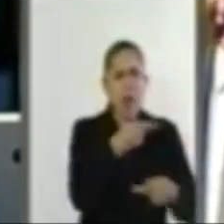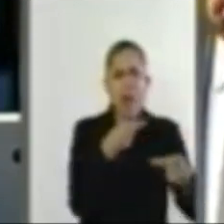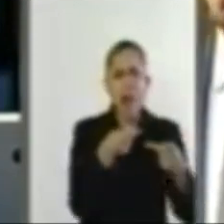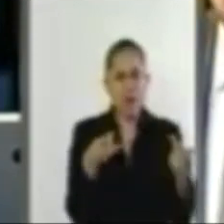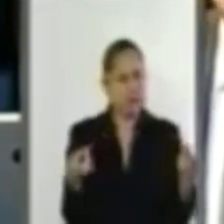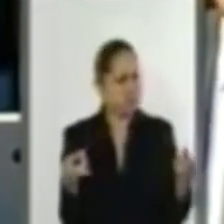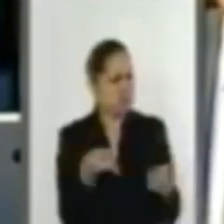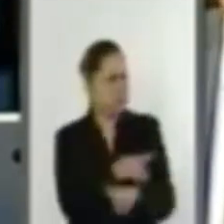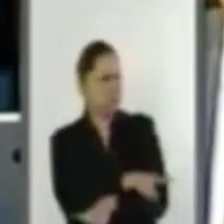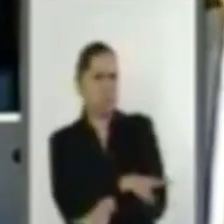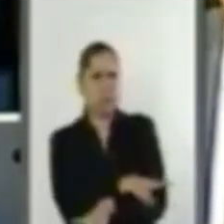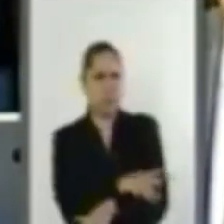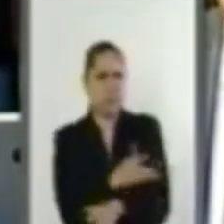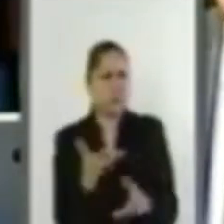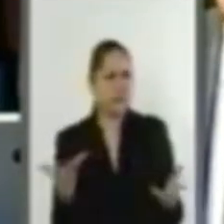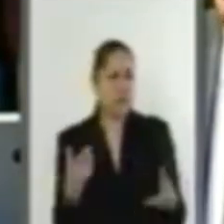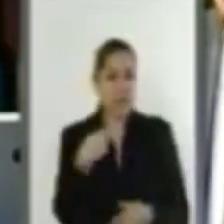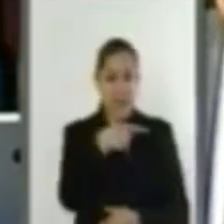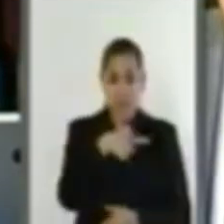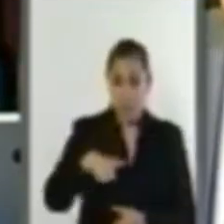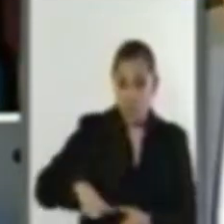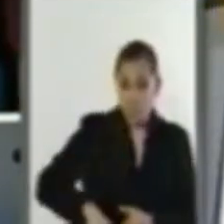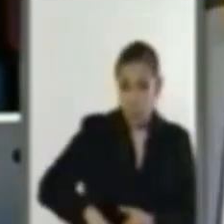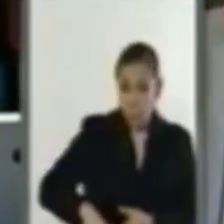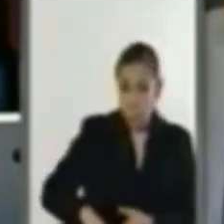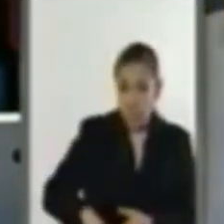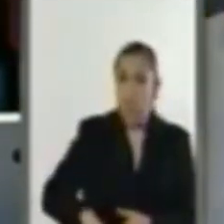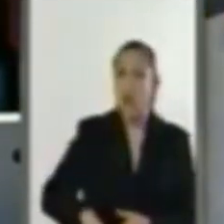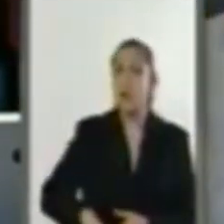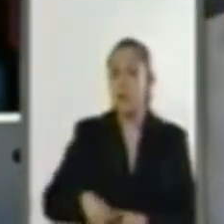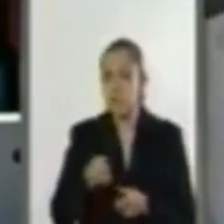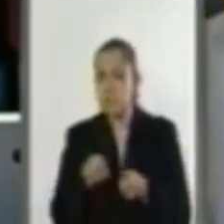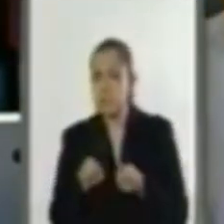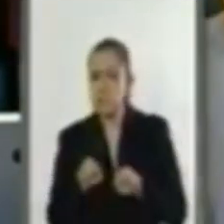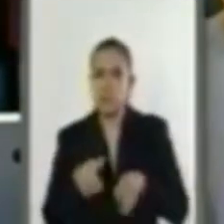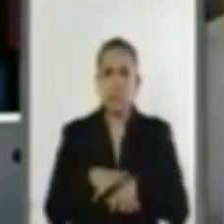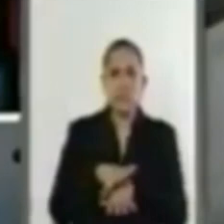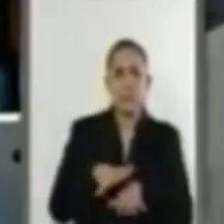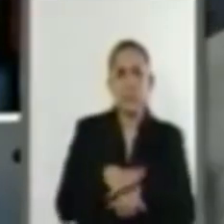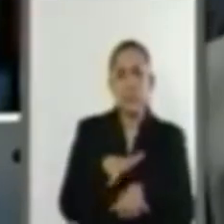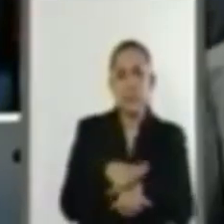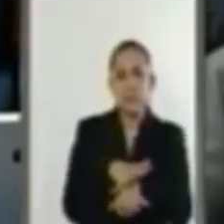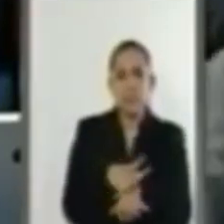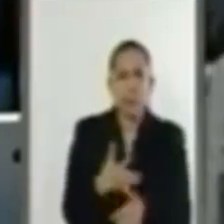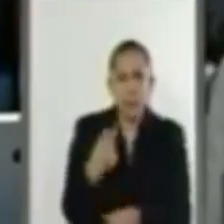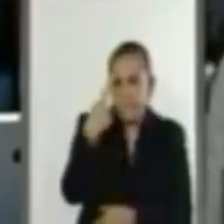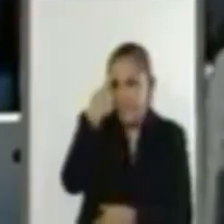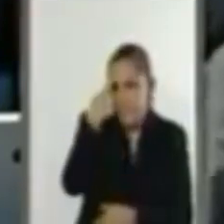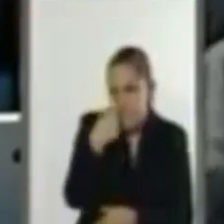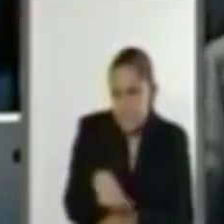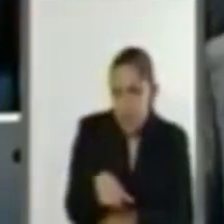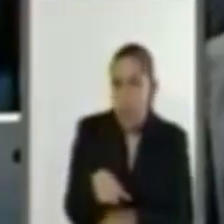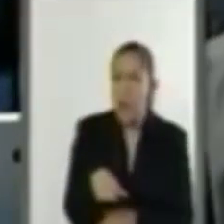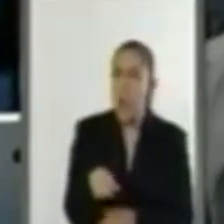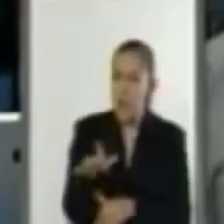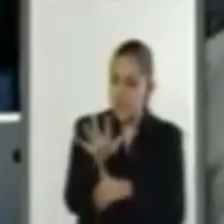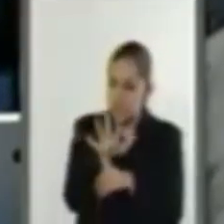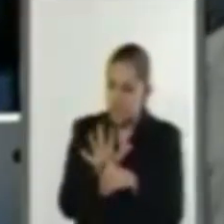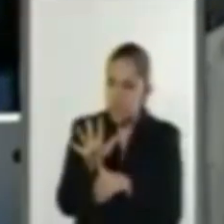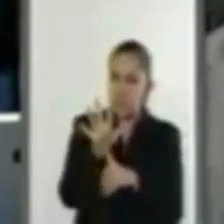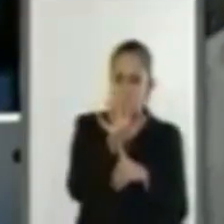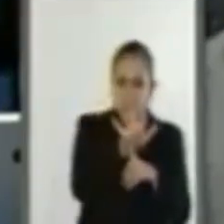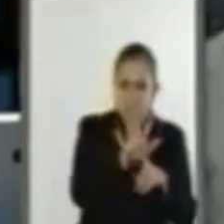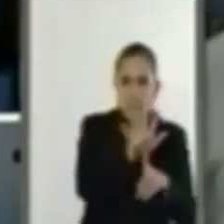el voto del PRD, del Verde, de Morena, del PT y de algunos panistas, Carmen. Mira, tristemente el PAN, que se caracteriza por ser un